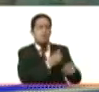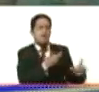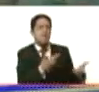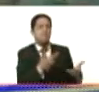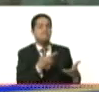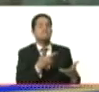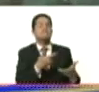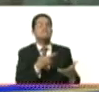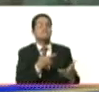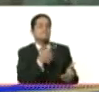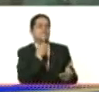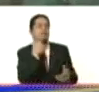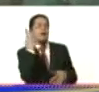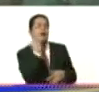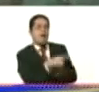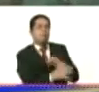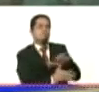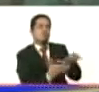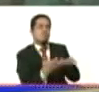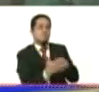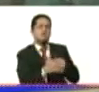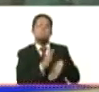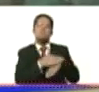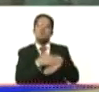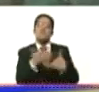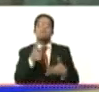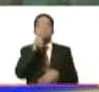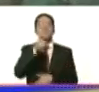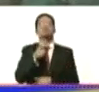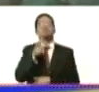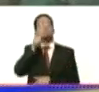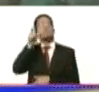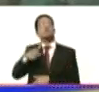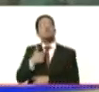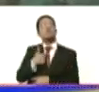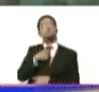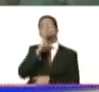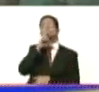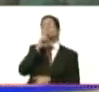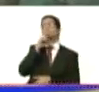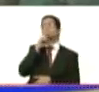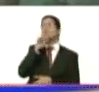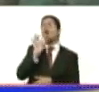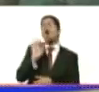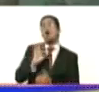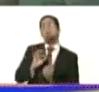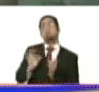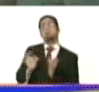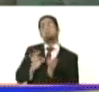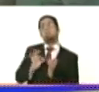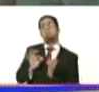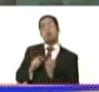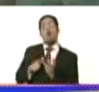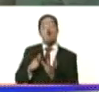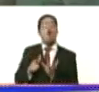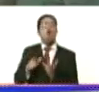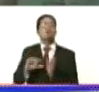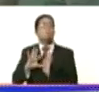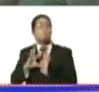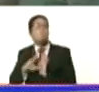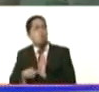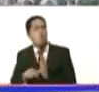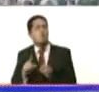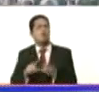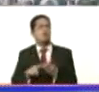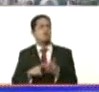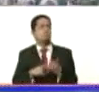detectamos y resolvemos, que los crea el burócrata, el corrupto, el minimalista, el que no le duele el pueblo, el que no le duele su